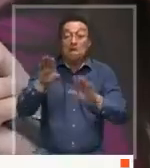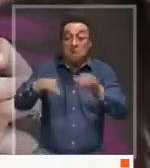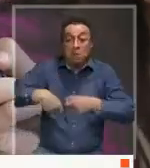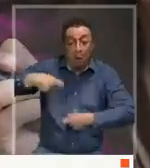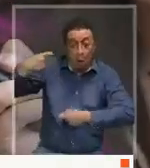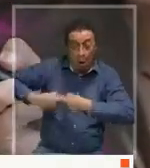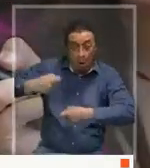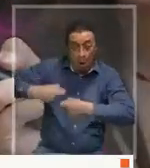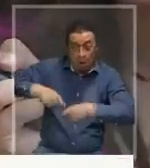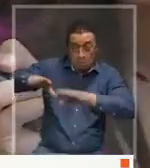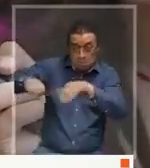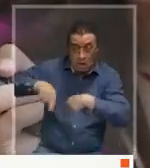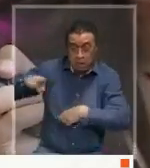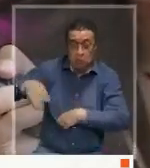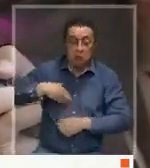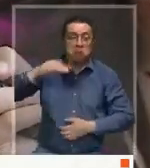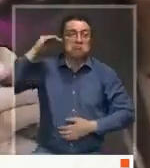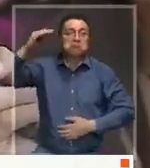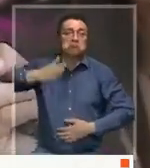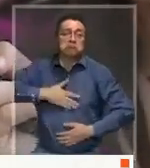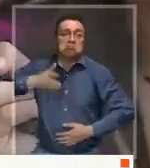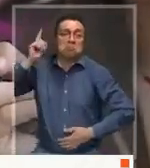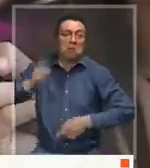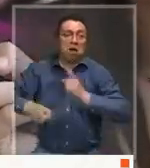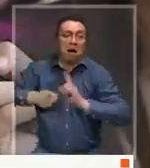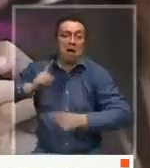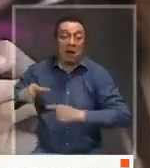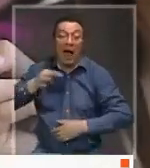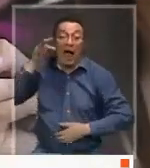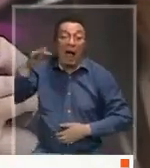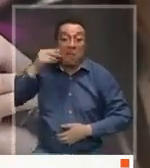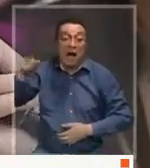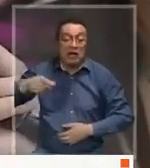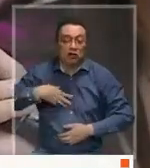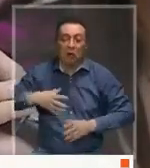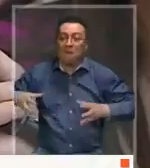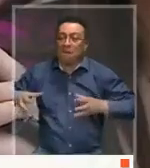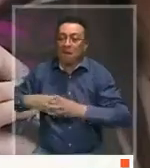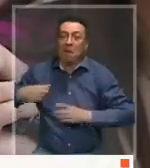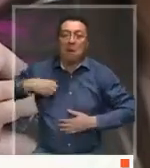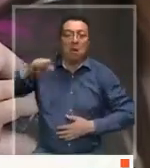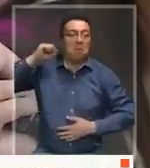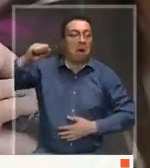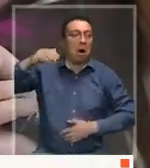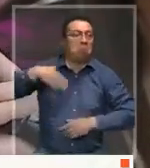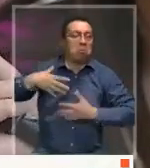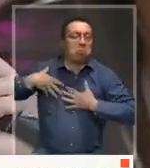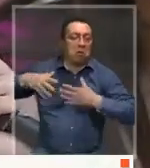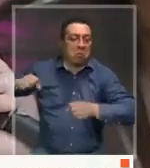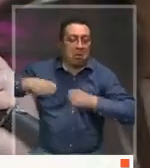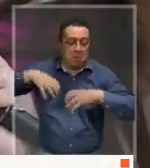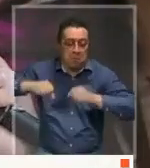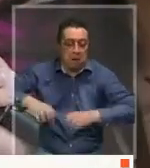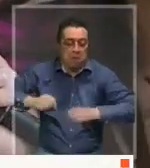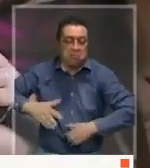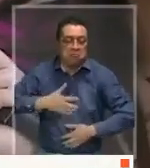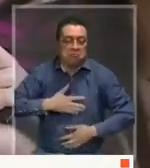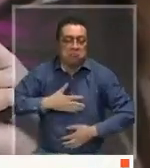si sigue el tutelaje si sigue amarillo de Caballo de Troya de una posición absolutamente